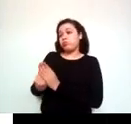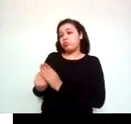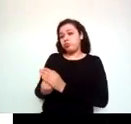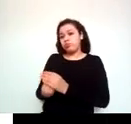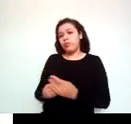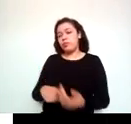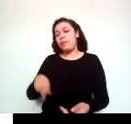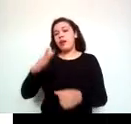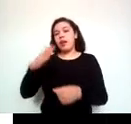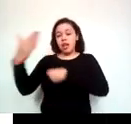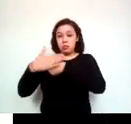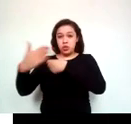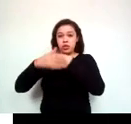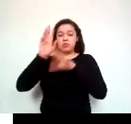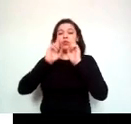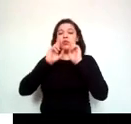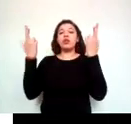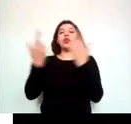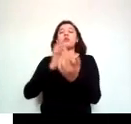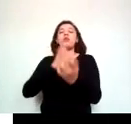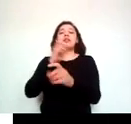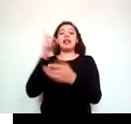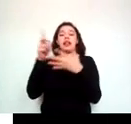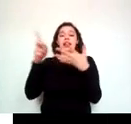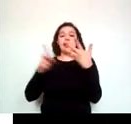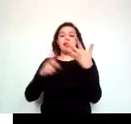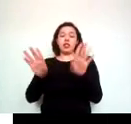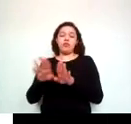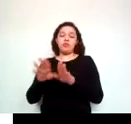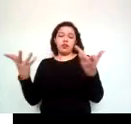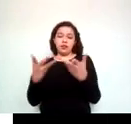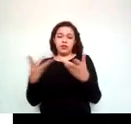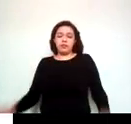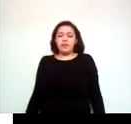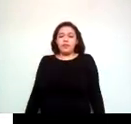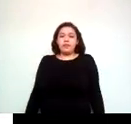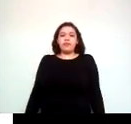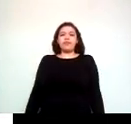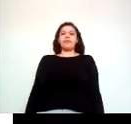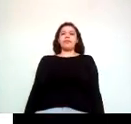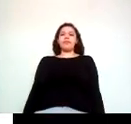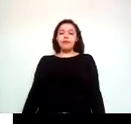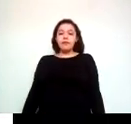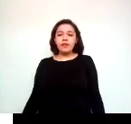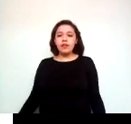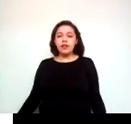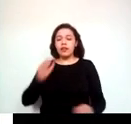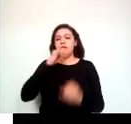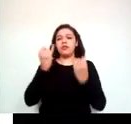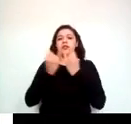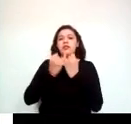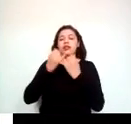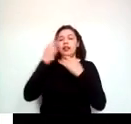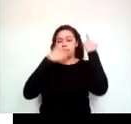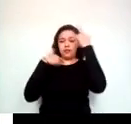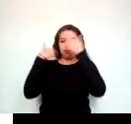a entrar a detalle cómo tienen que llevar a cabo ese procedimiento. También tienen que tener la identificación y difusión de los análisis de factores de